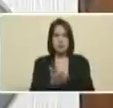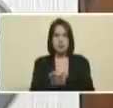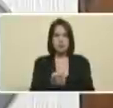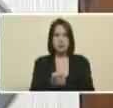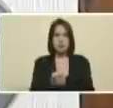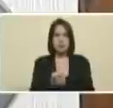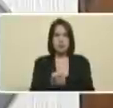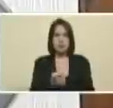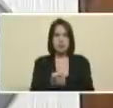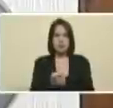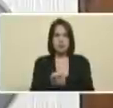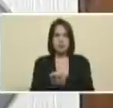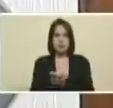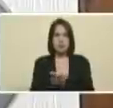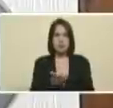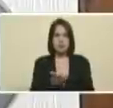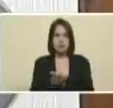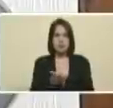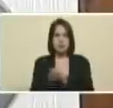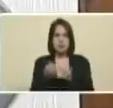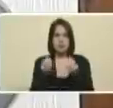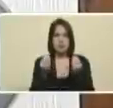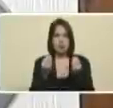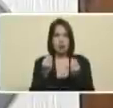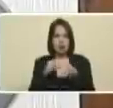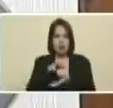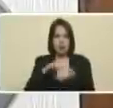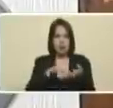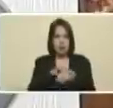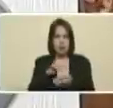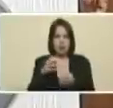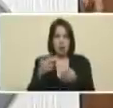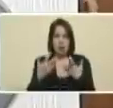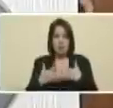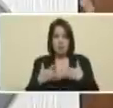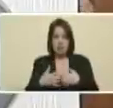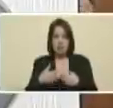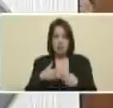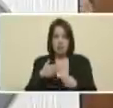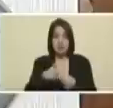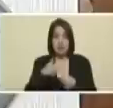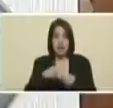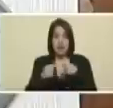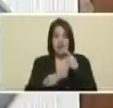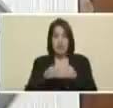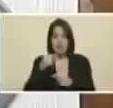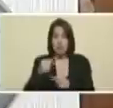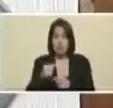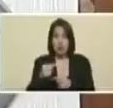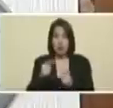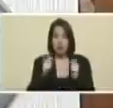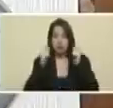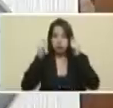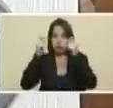la podredumbre en que cayó PDVSA después que Alí entregó y fue a cumplir otras